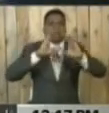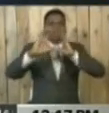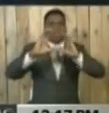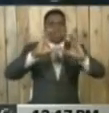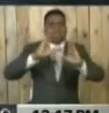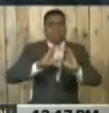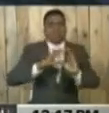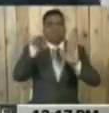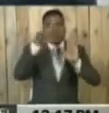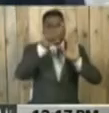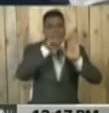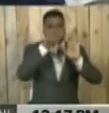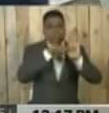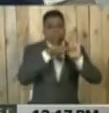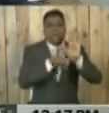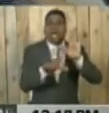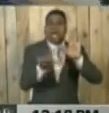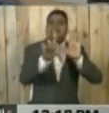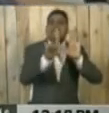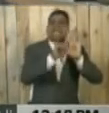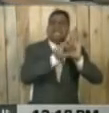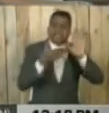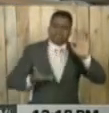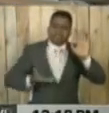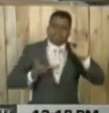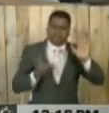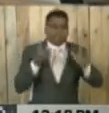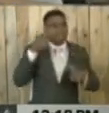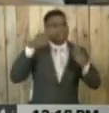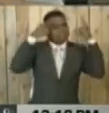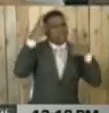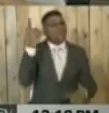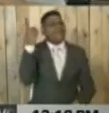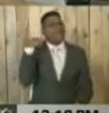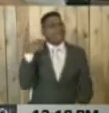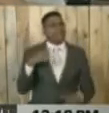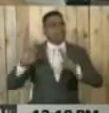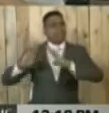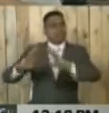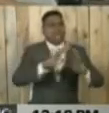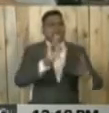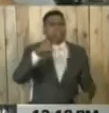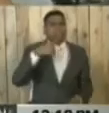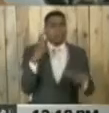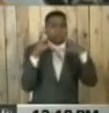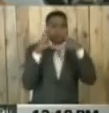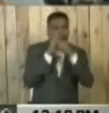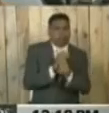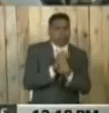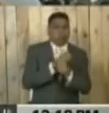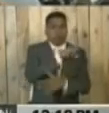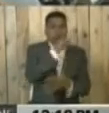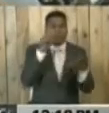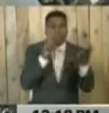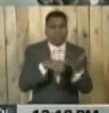dio rango legal a la comunicación alternativa y comunitaria después del apagón informativo